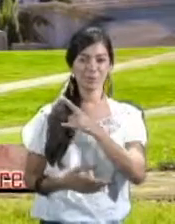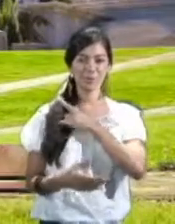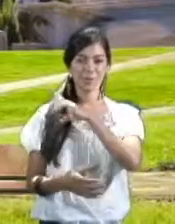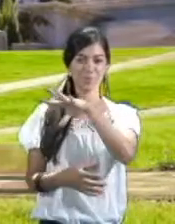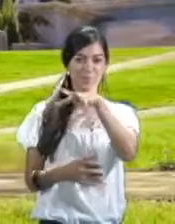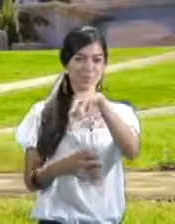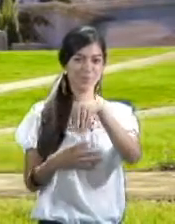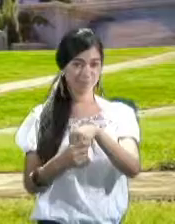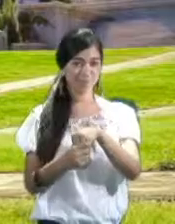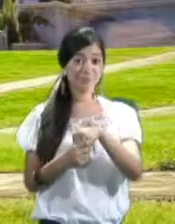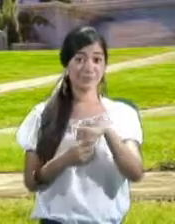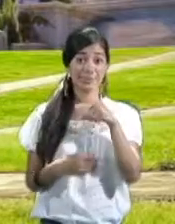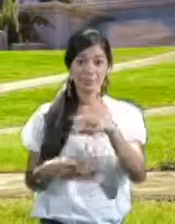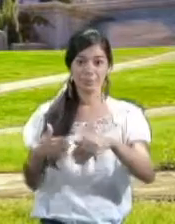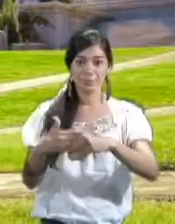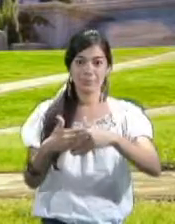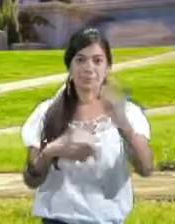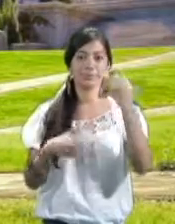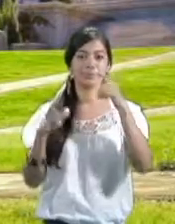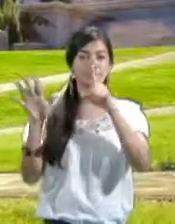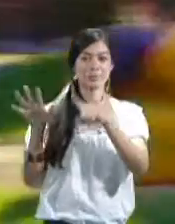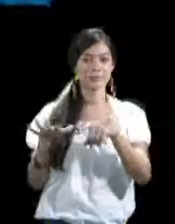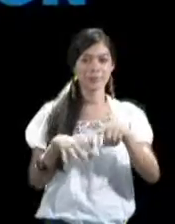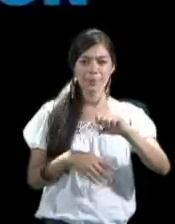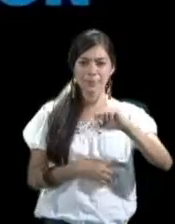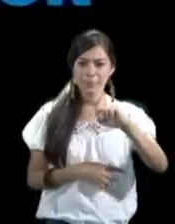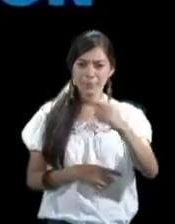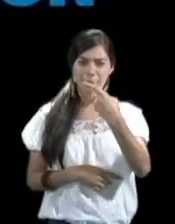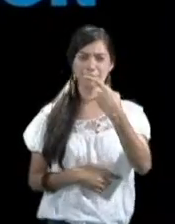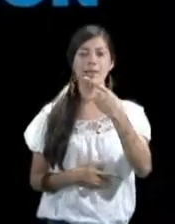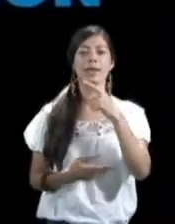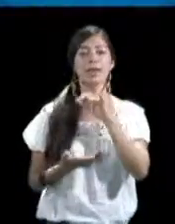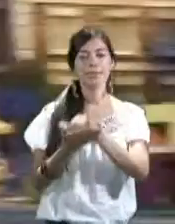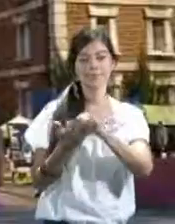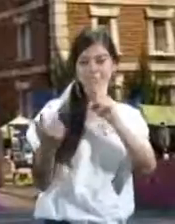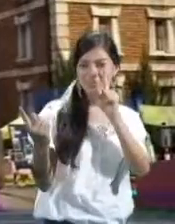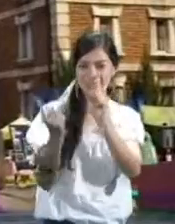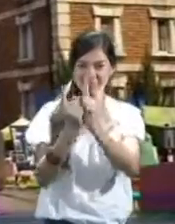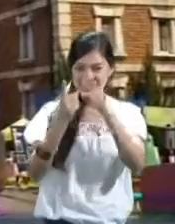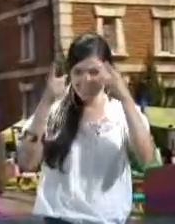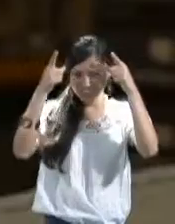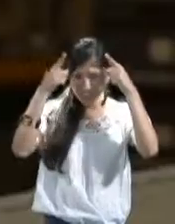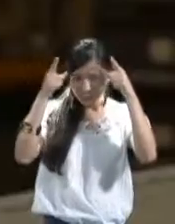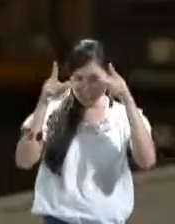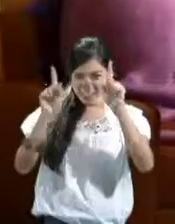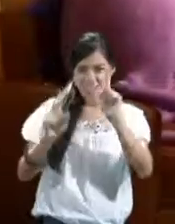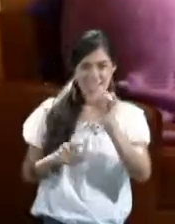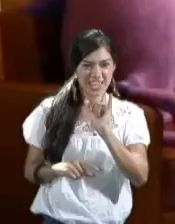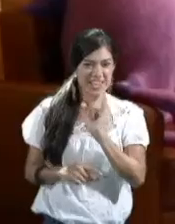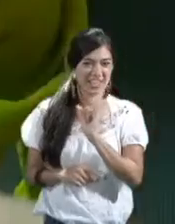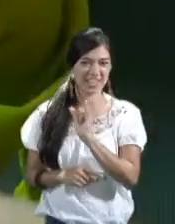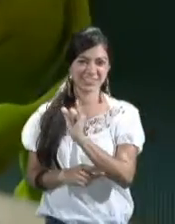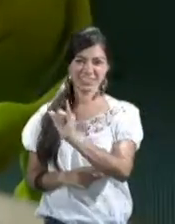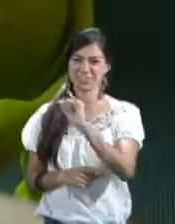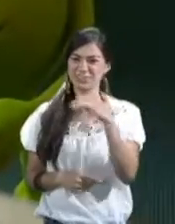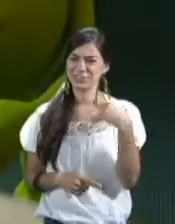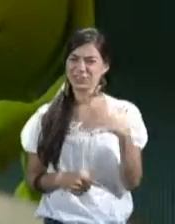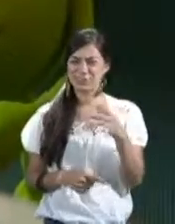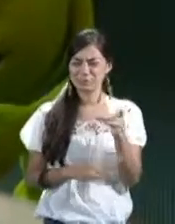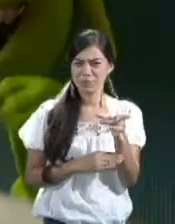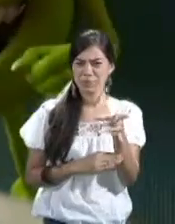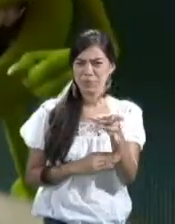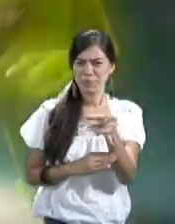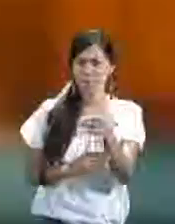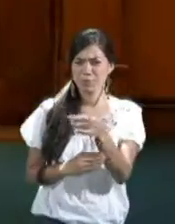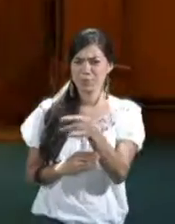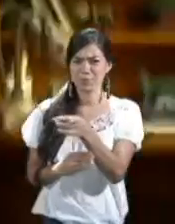MU. Pero durante su primer semestre en la MU, los planes de Mike se ven frustrados al cruzarse con el popular Sullivan, un asustador nato. Por culpa